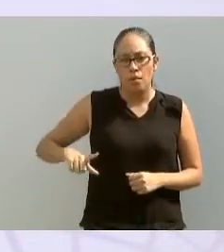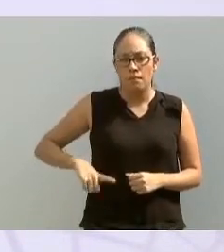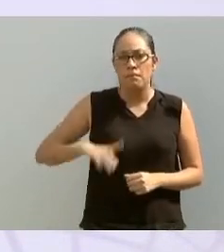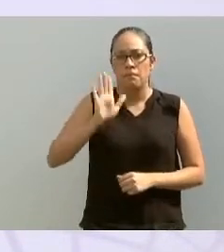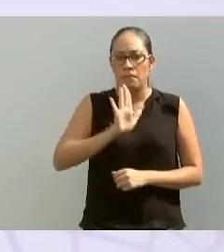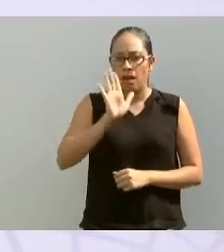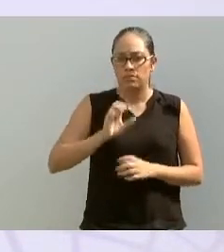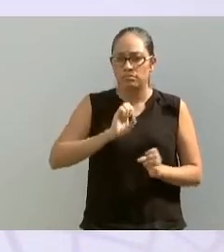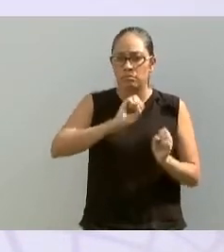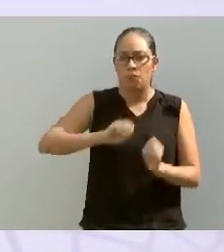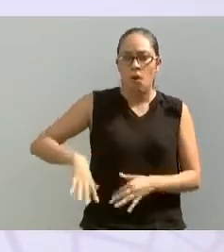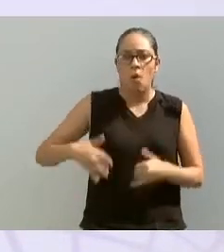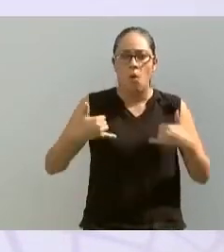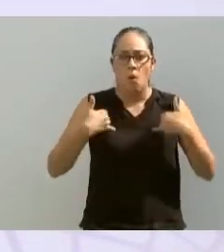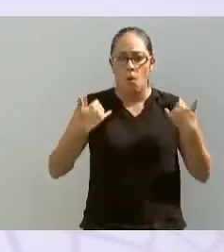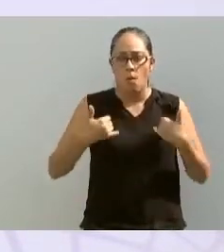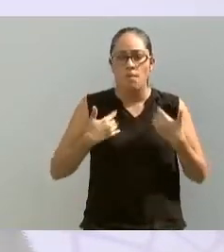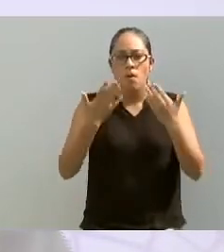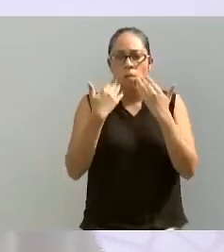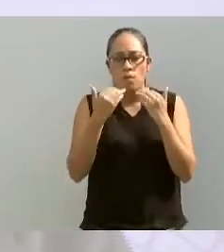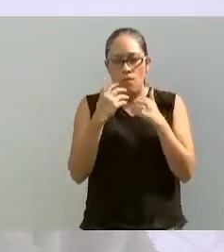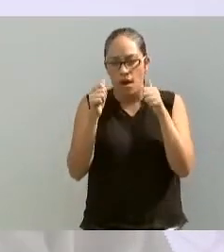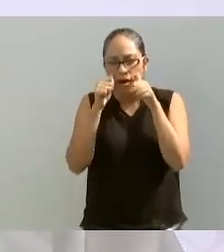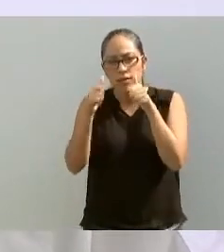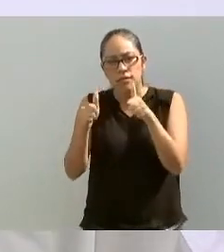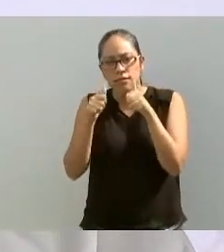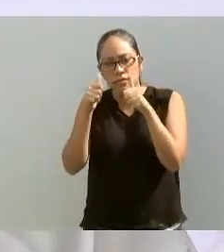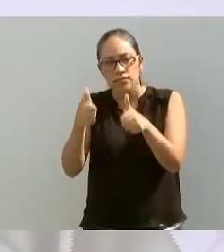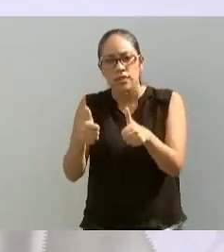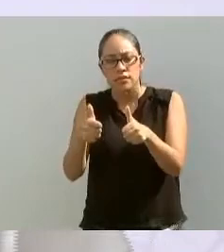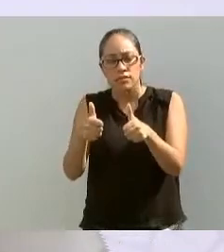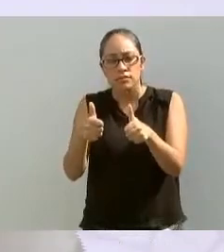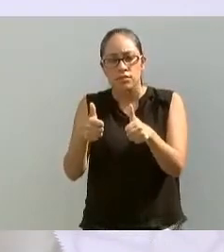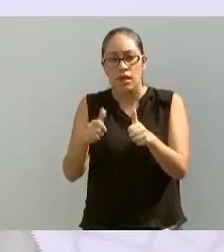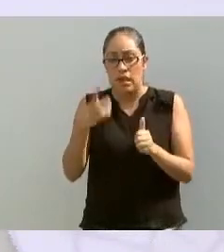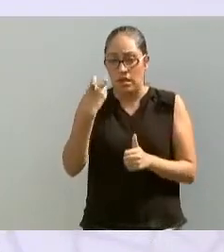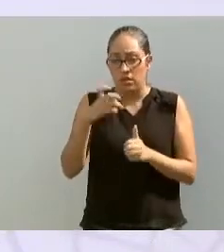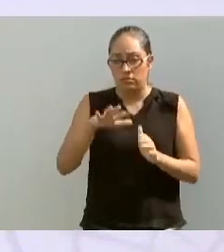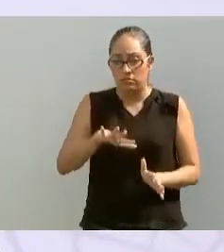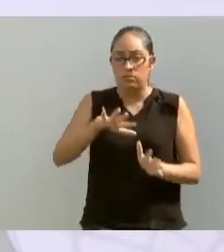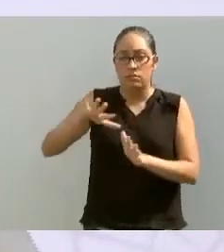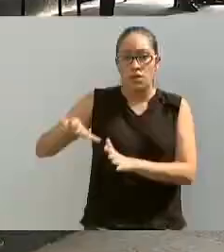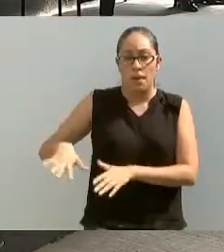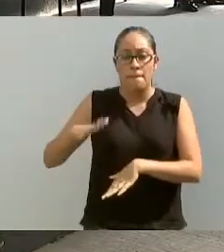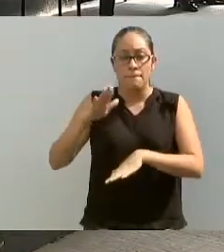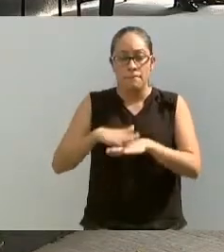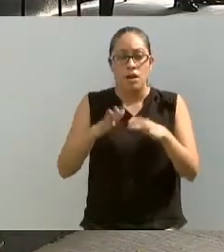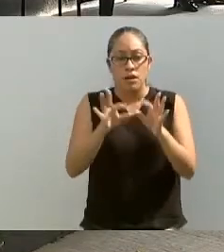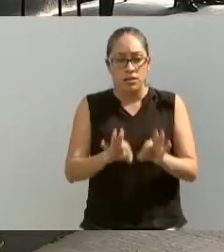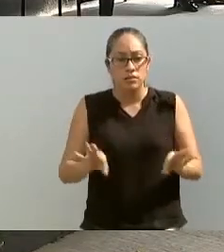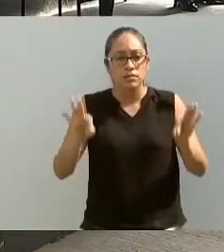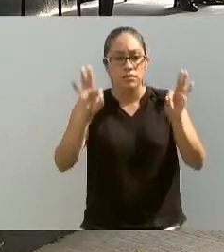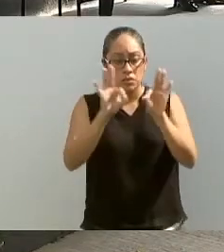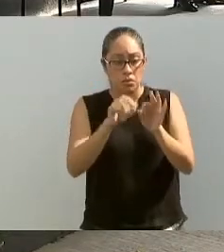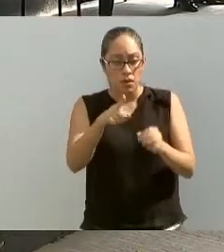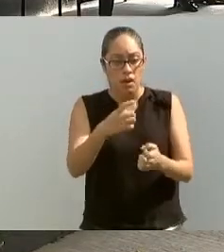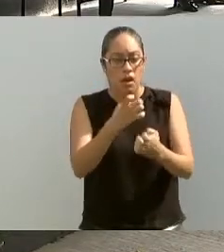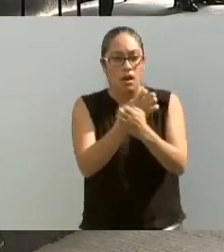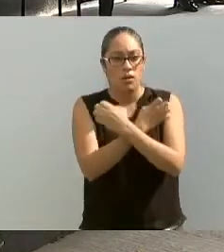jóvenes y se haya apostado a la privatización de la